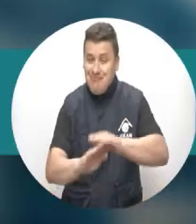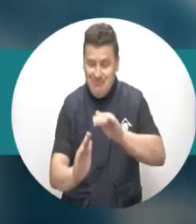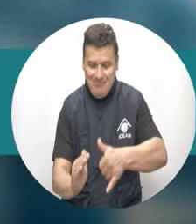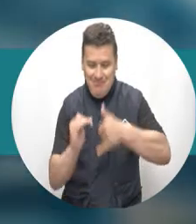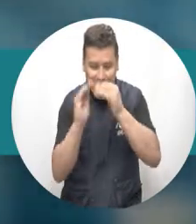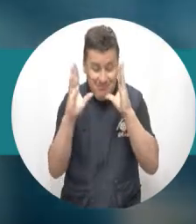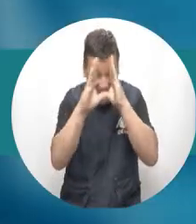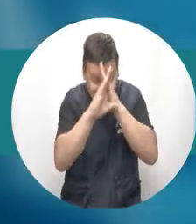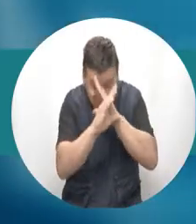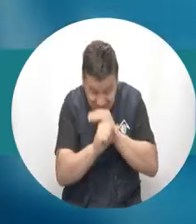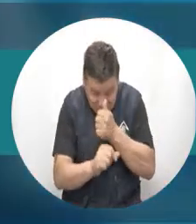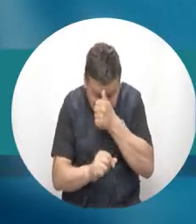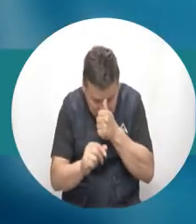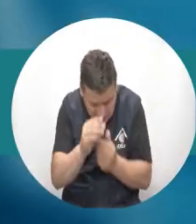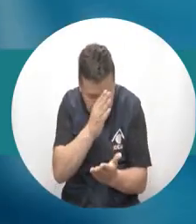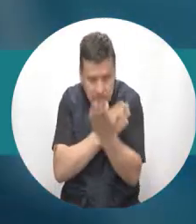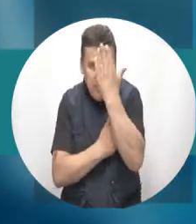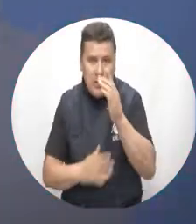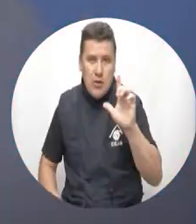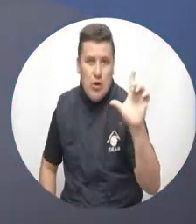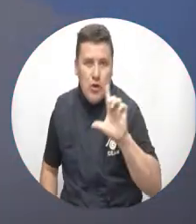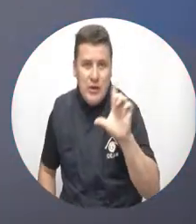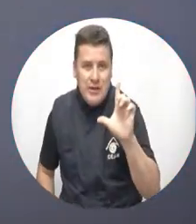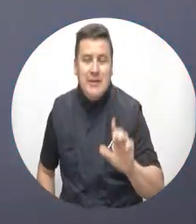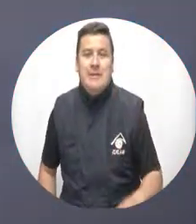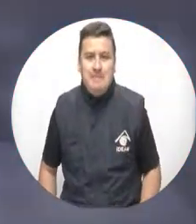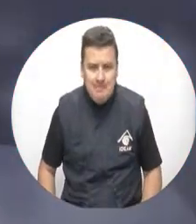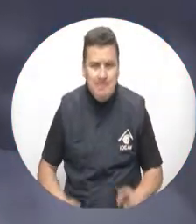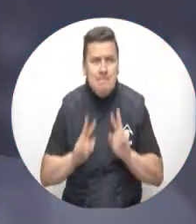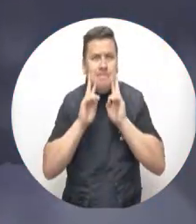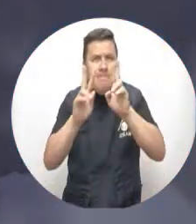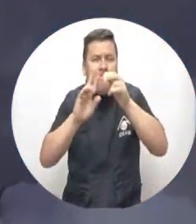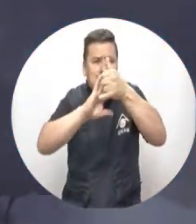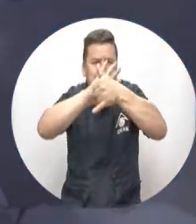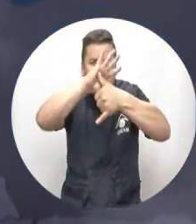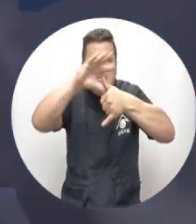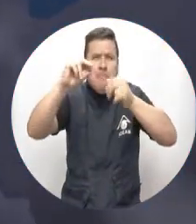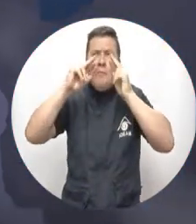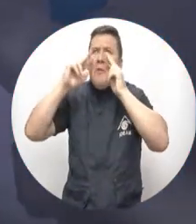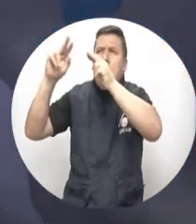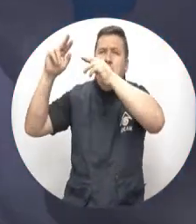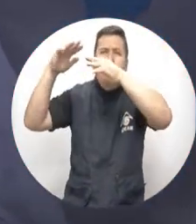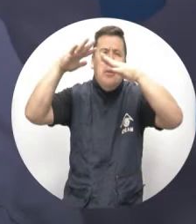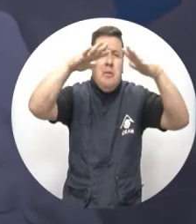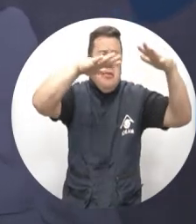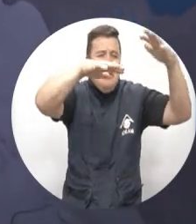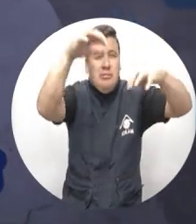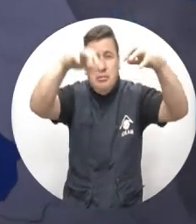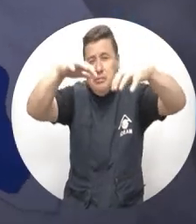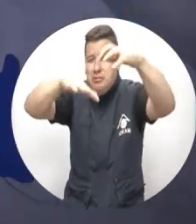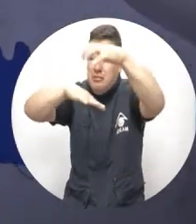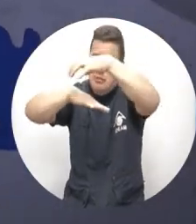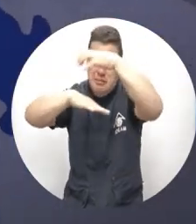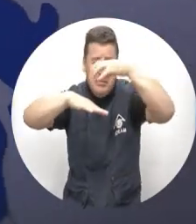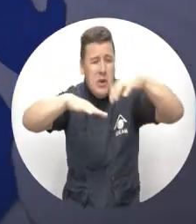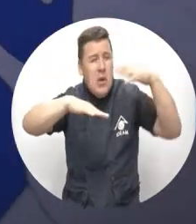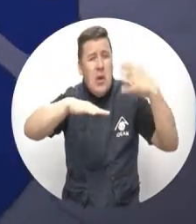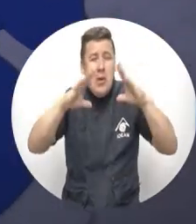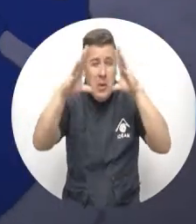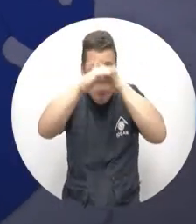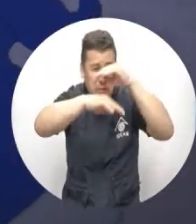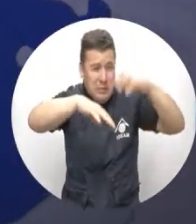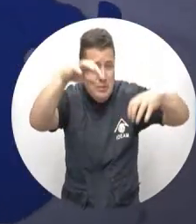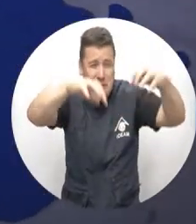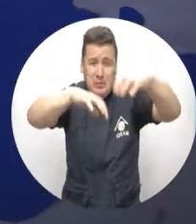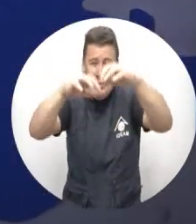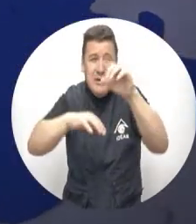pronóstico para la noche del domingo y la madrugada del lunes. Empecemos por la región Caribe, donde se espera un cielo parcialmente nublado con lluvias que se